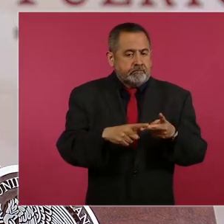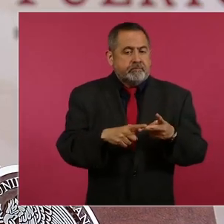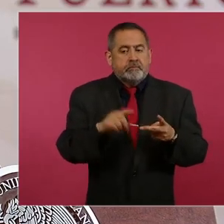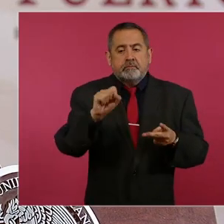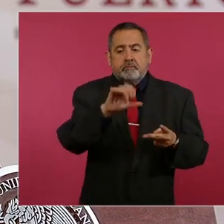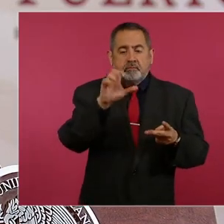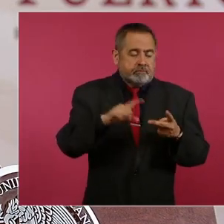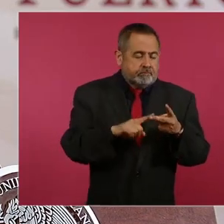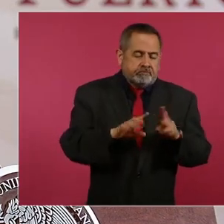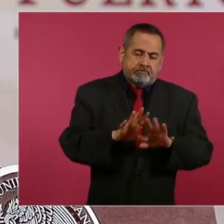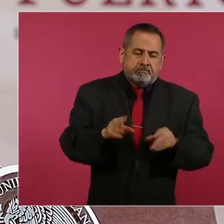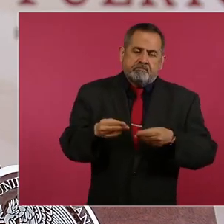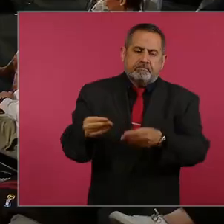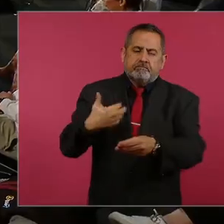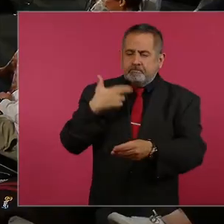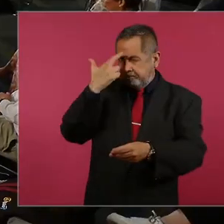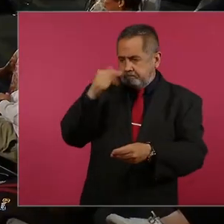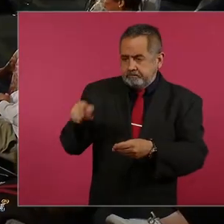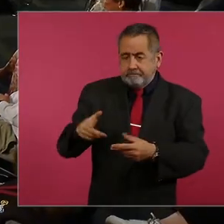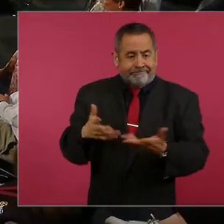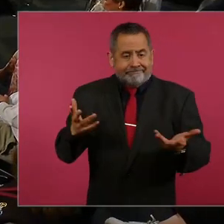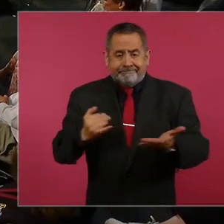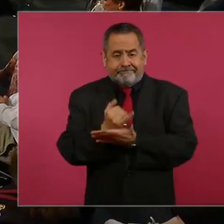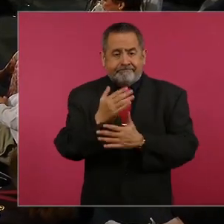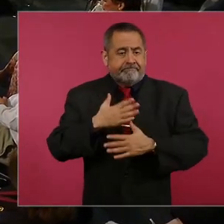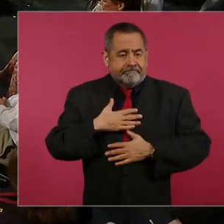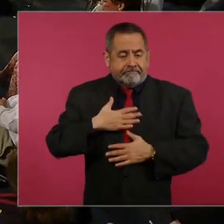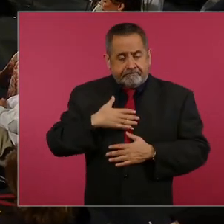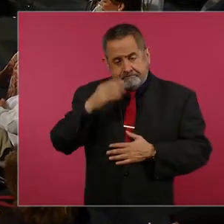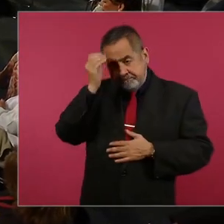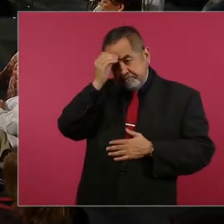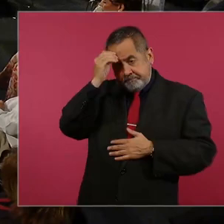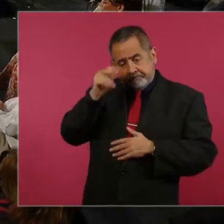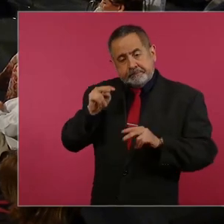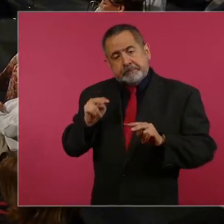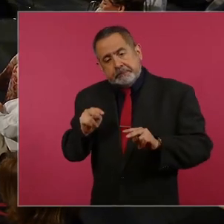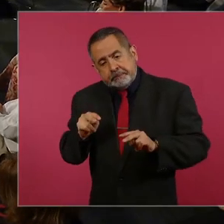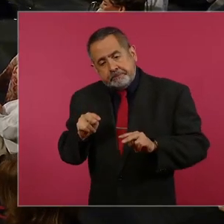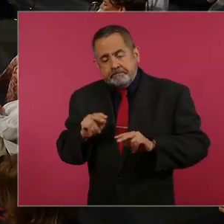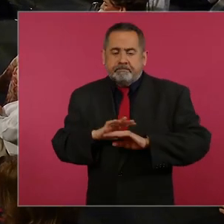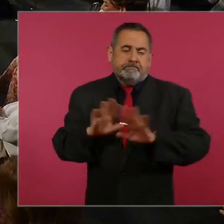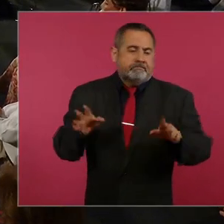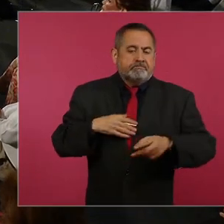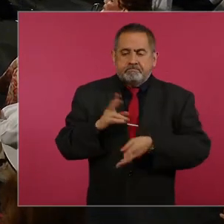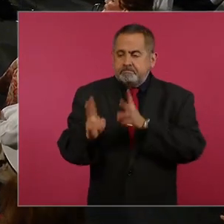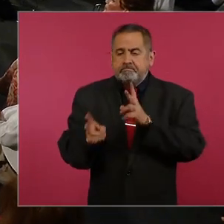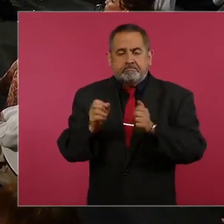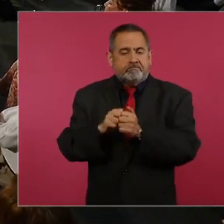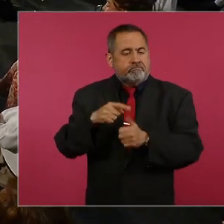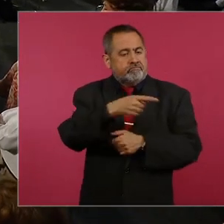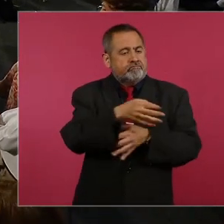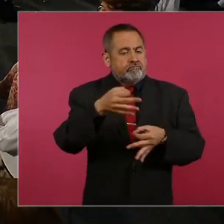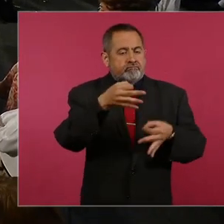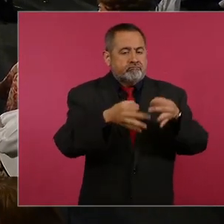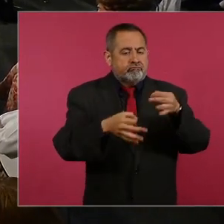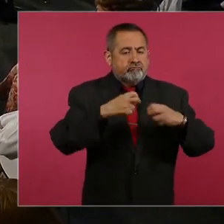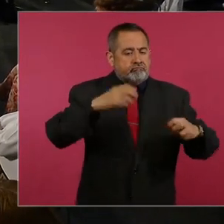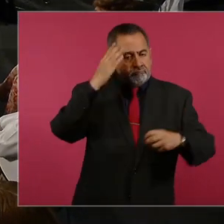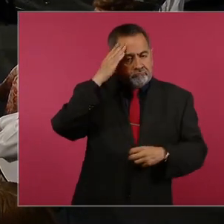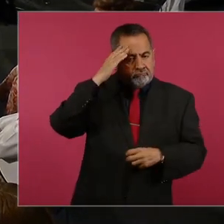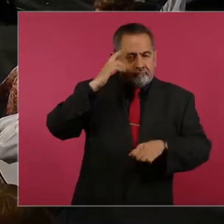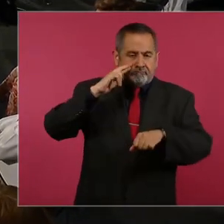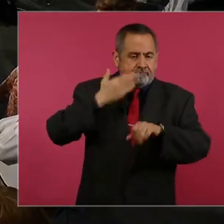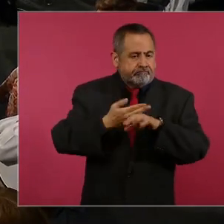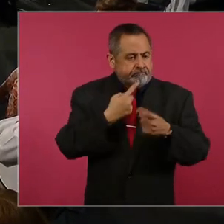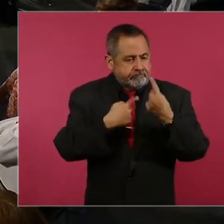Corte los regresó. Entonces, desde nuestro punto de vista y hemos comentado con los magistrados responsables de estos casos,